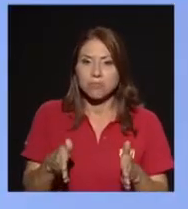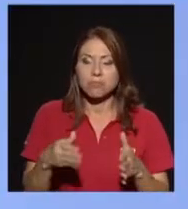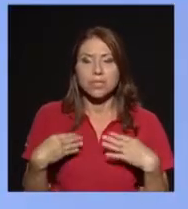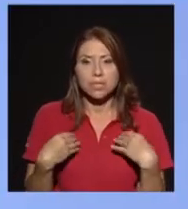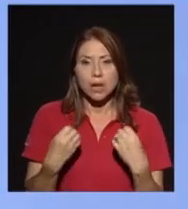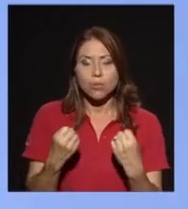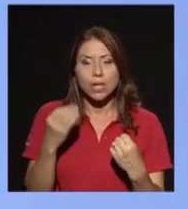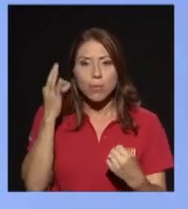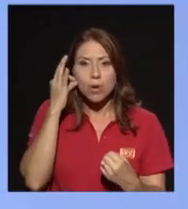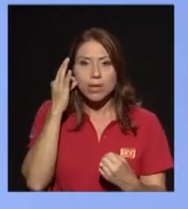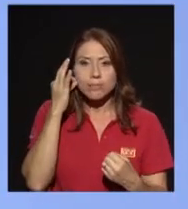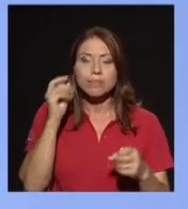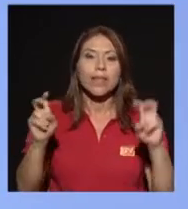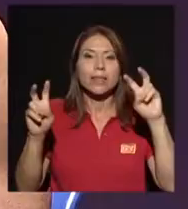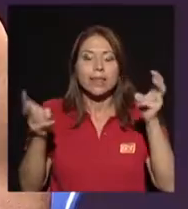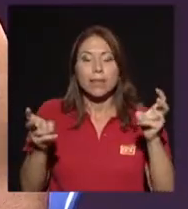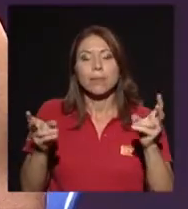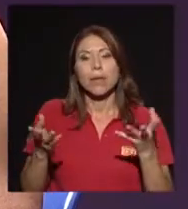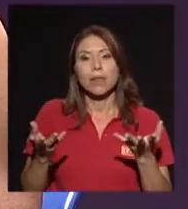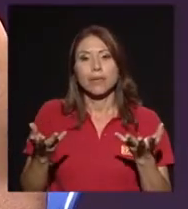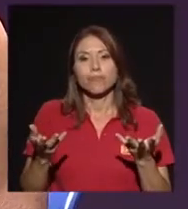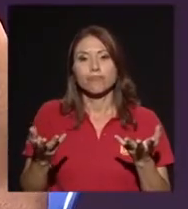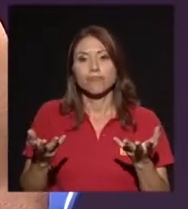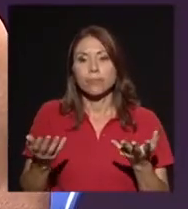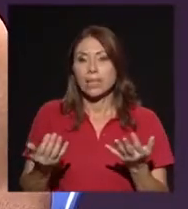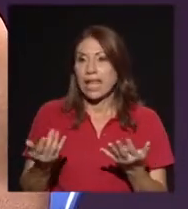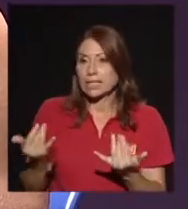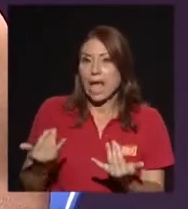mujer en materia de los